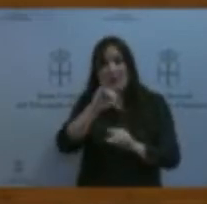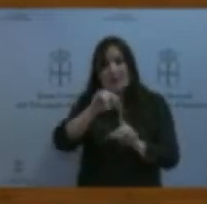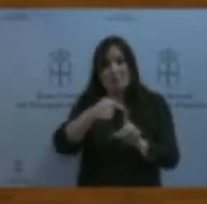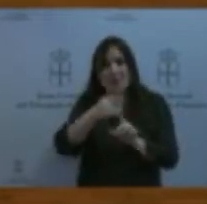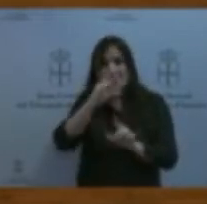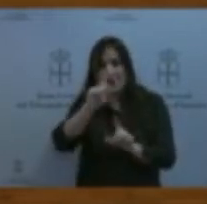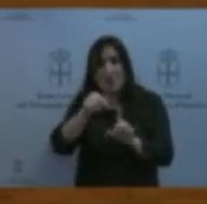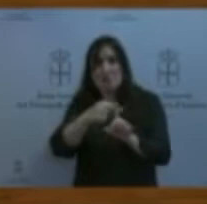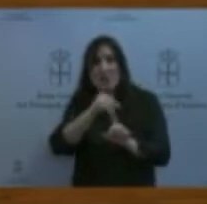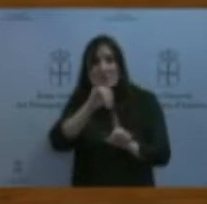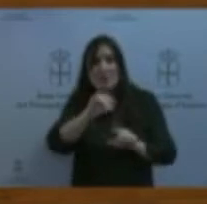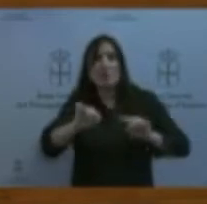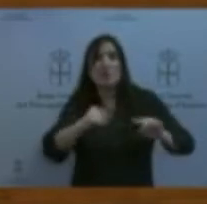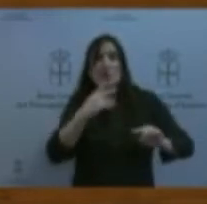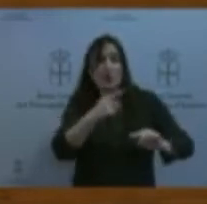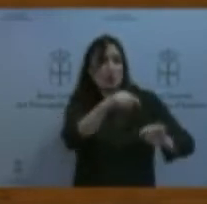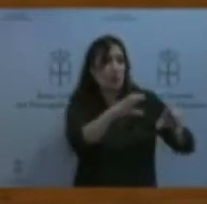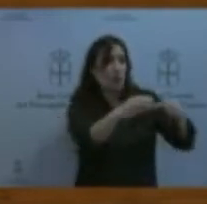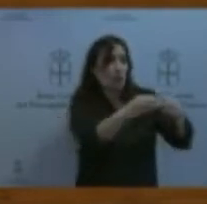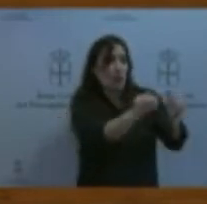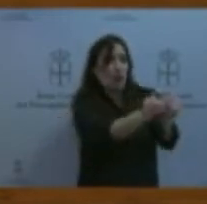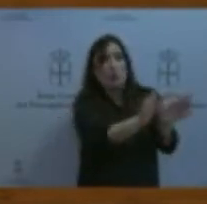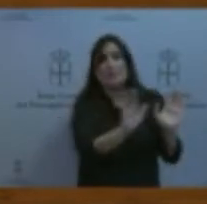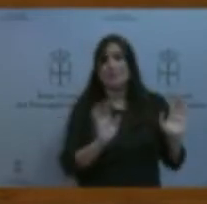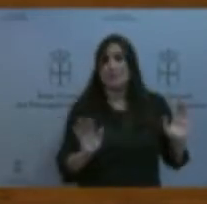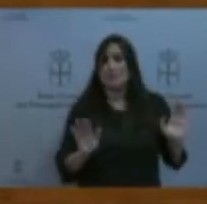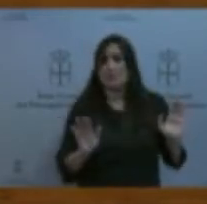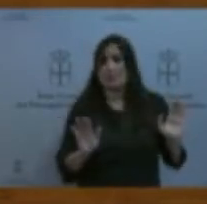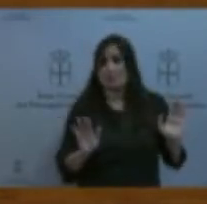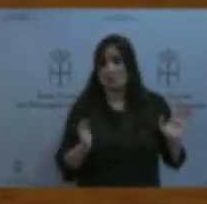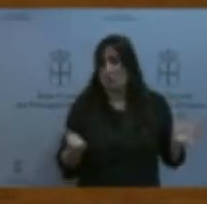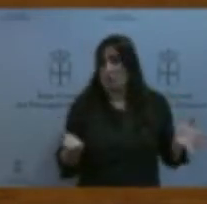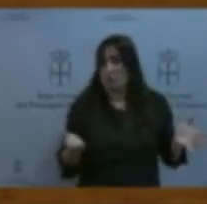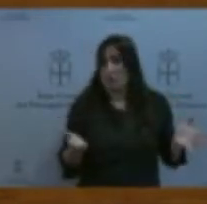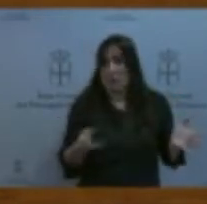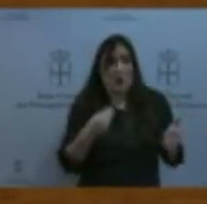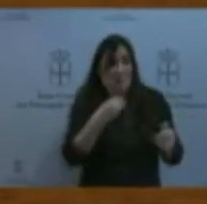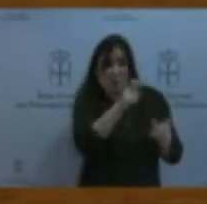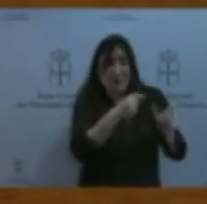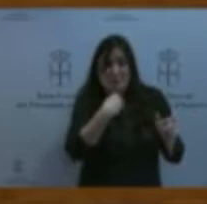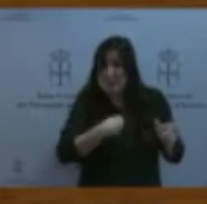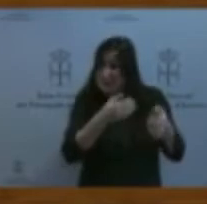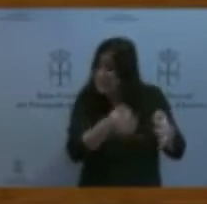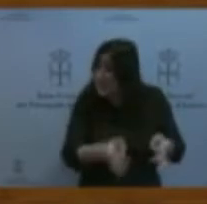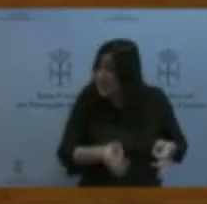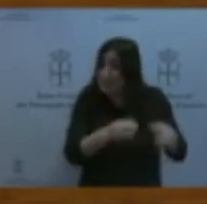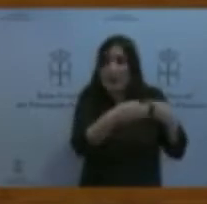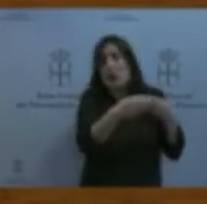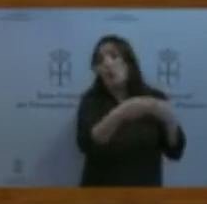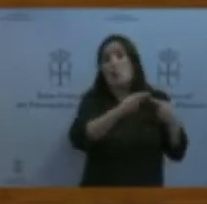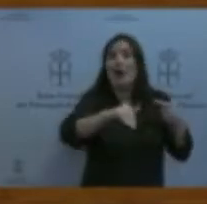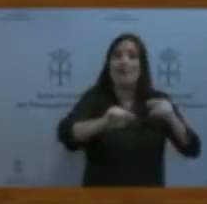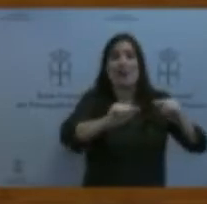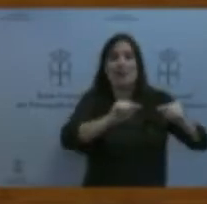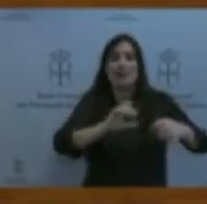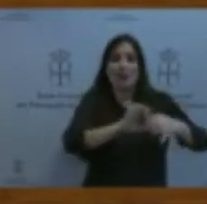veníamos llamando aquello de sospechosos habituales, los amigos de siempre con los que ustedes toman las decisiones en torno a la política de I+D+I en Asturias. Pero claro,